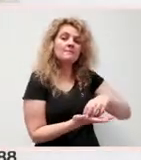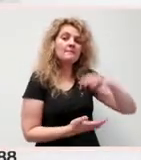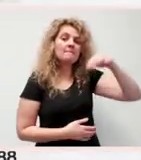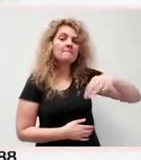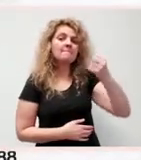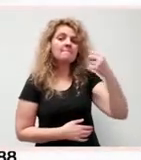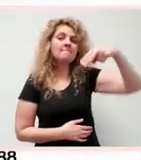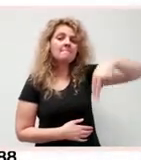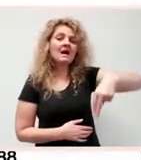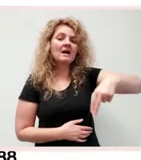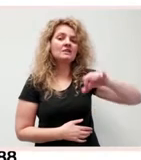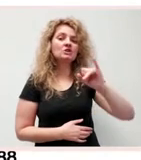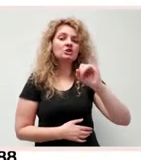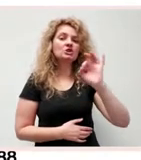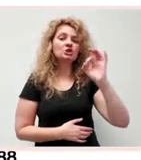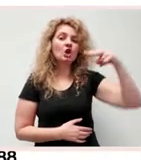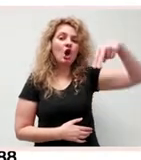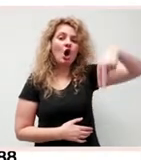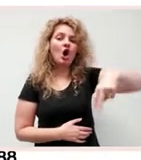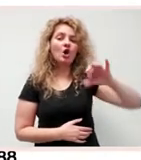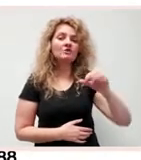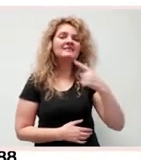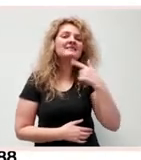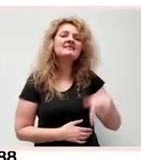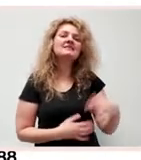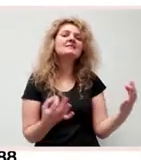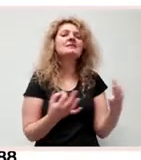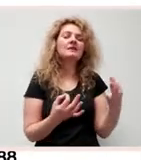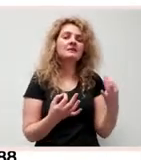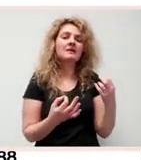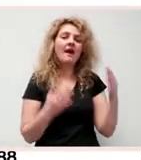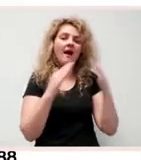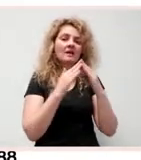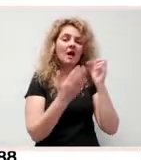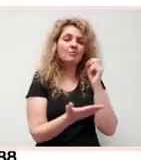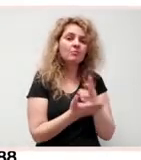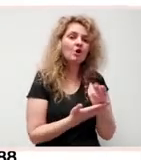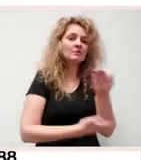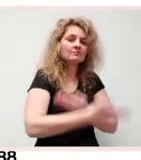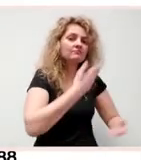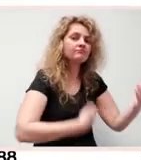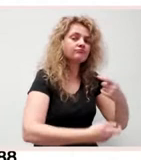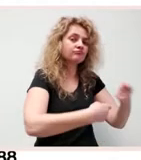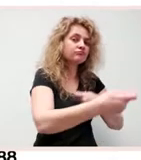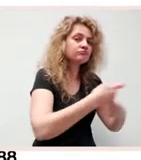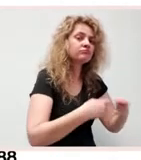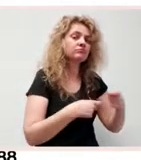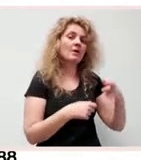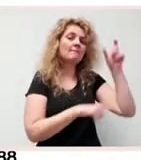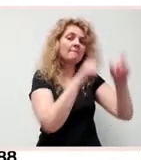postas onde se intercambiaban produtos, onde se cambiaban mercancías, onde se alojaban os viandantes do camiño, se